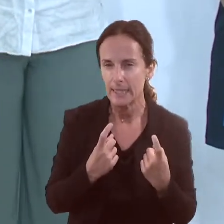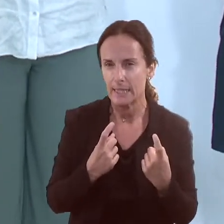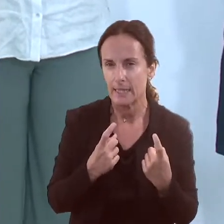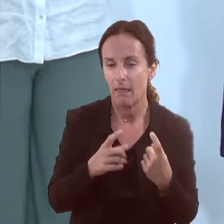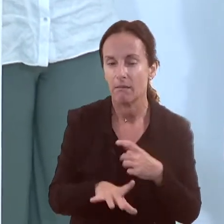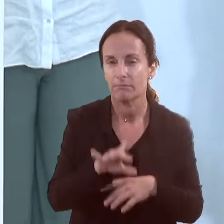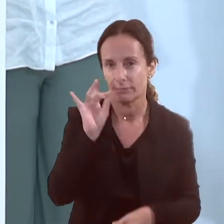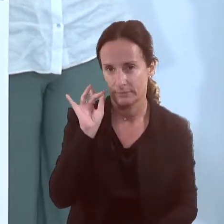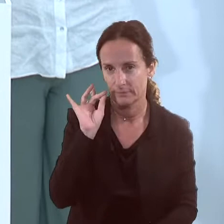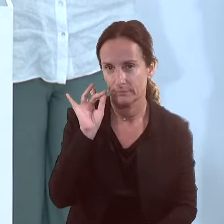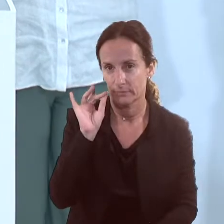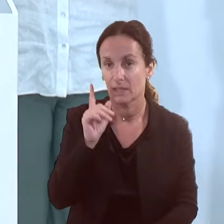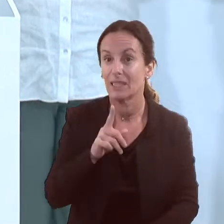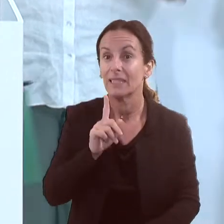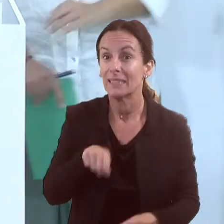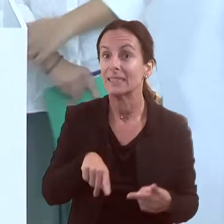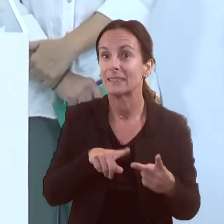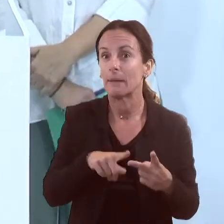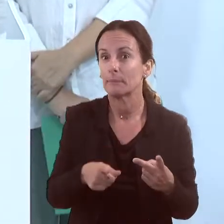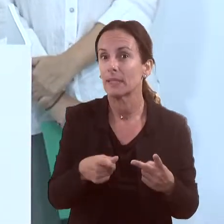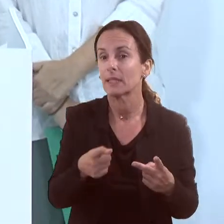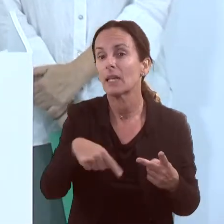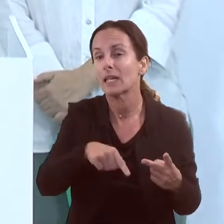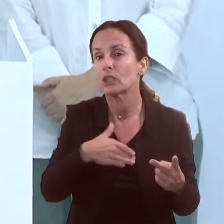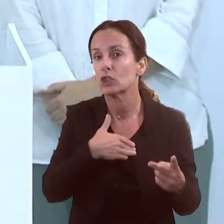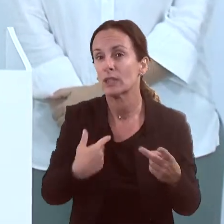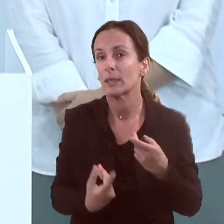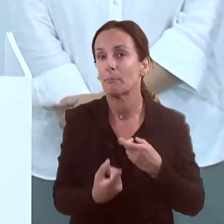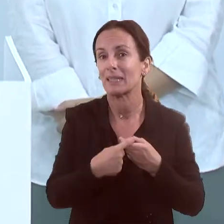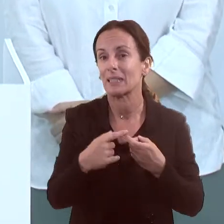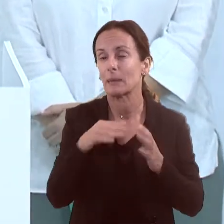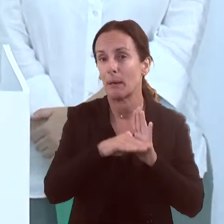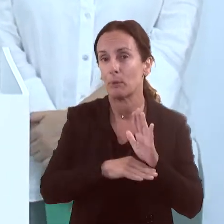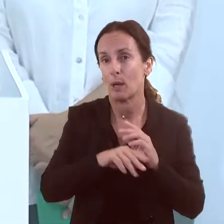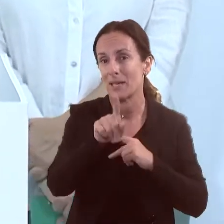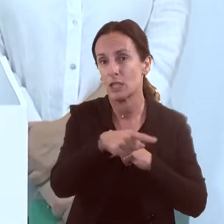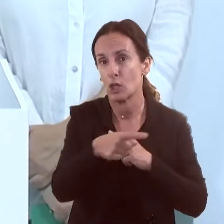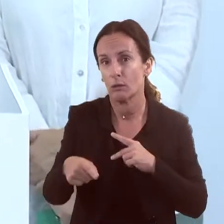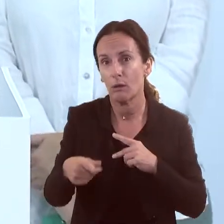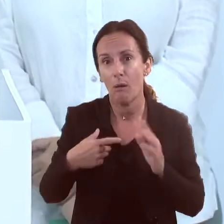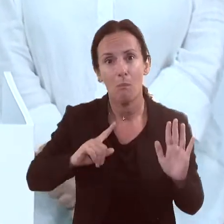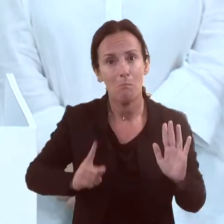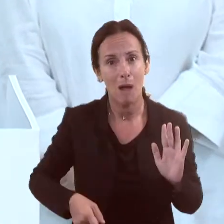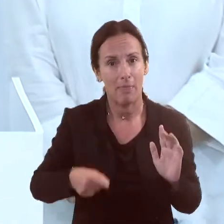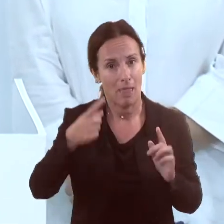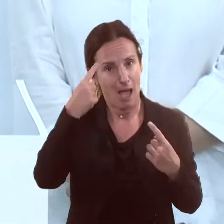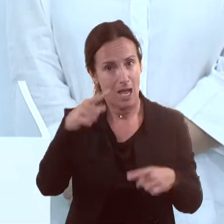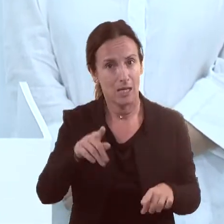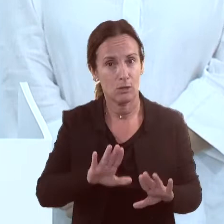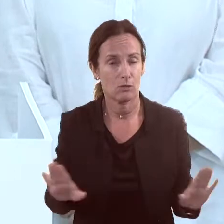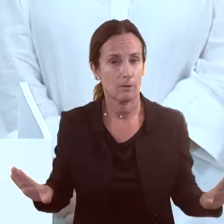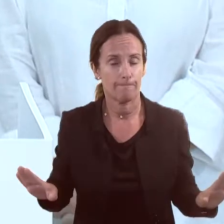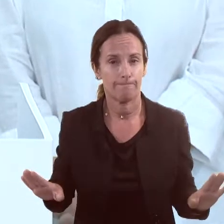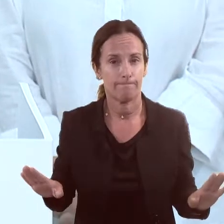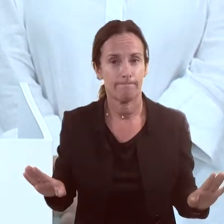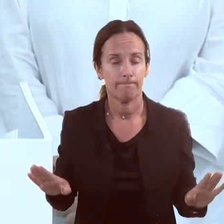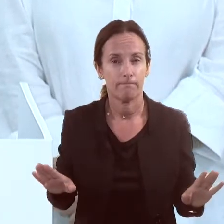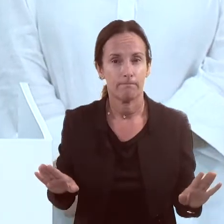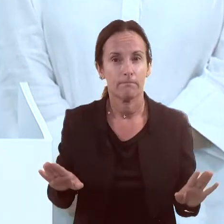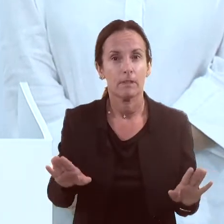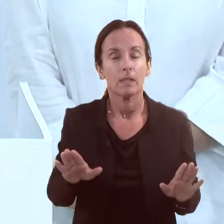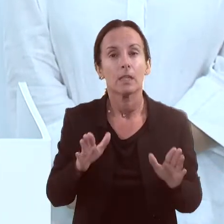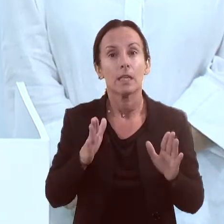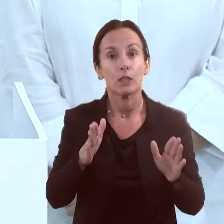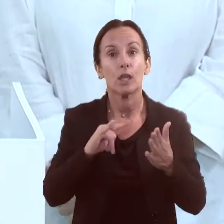su determinación de participar en el programa, porque también ellos deciden si quieren o no participar. No tenemos que perder de vista